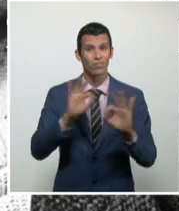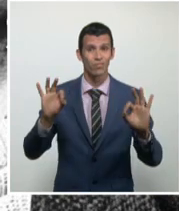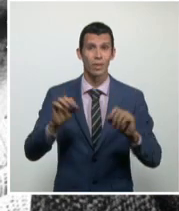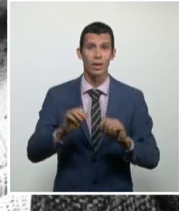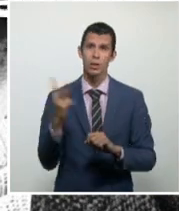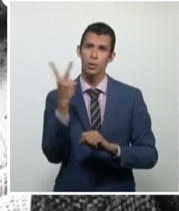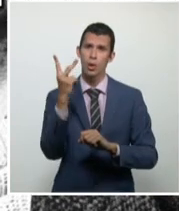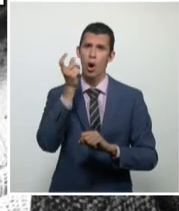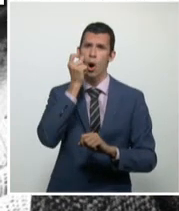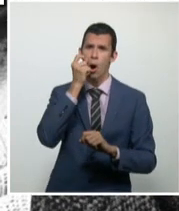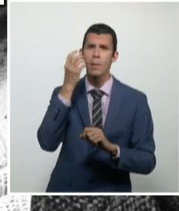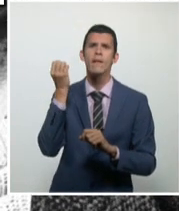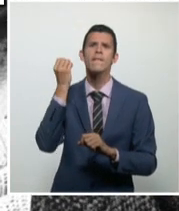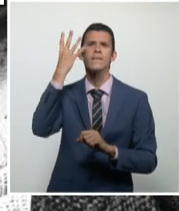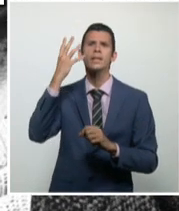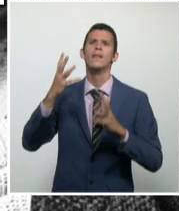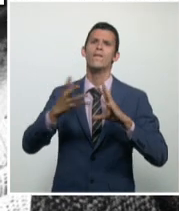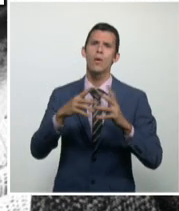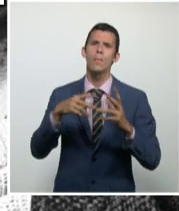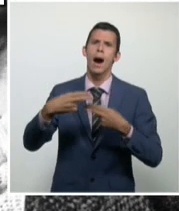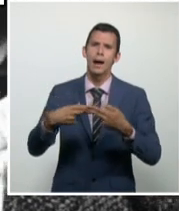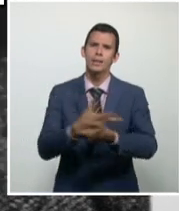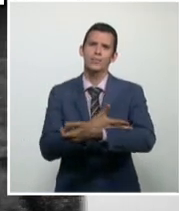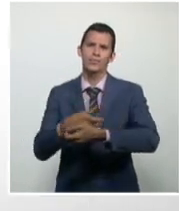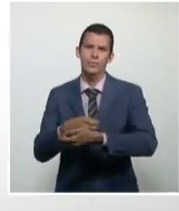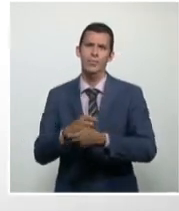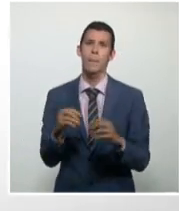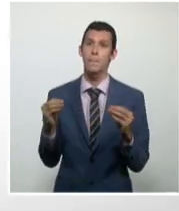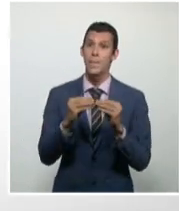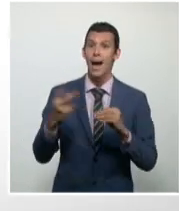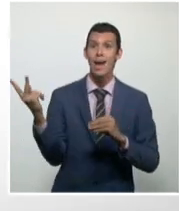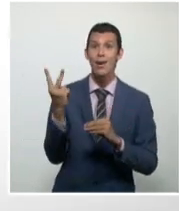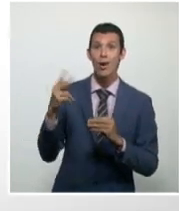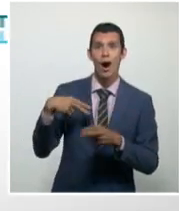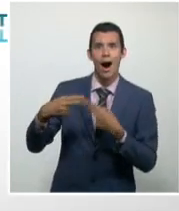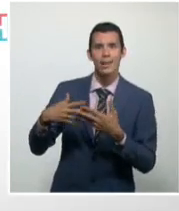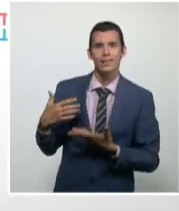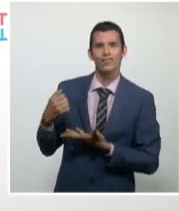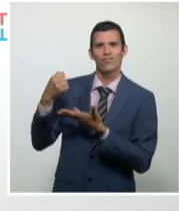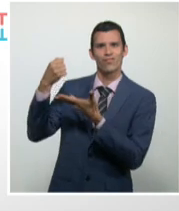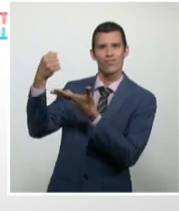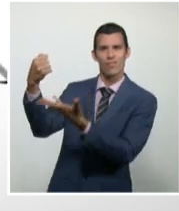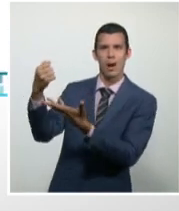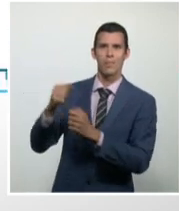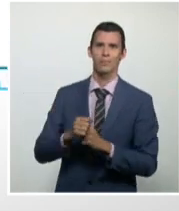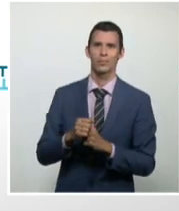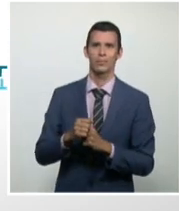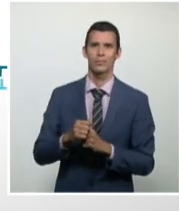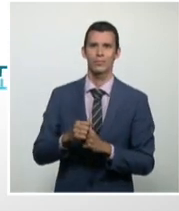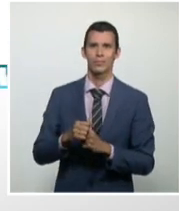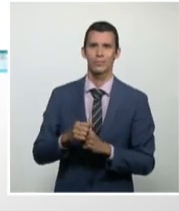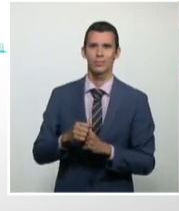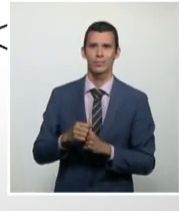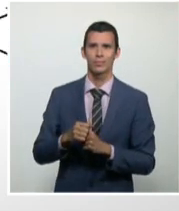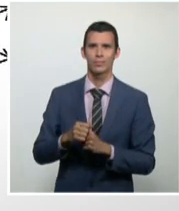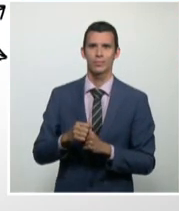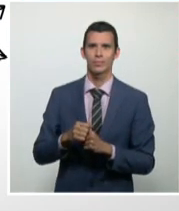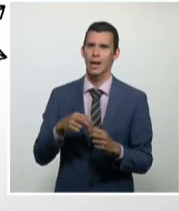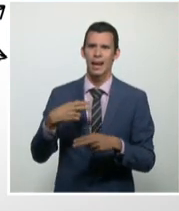desarrollaron esa técnica merecieron el premio nobel el gran aporte de la pcr es que amplifica fragmentos muy pequeños